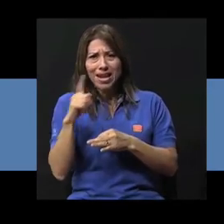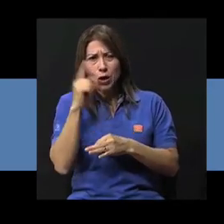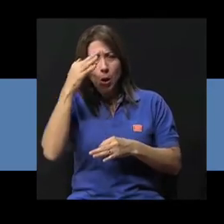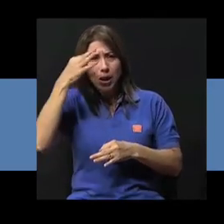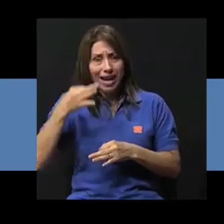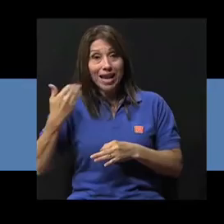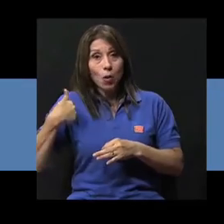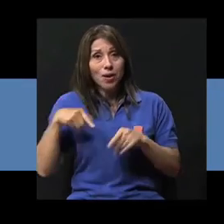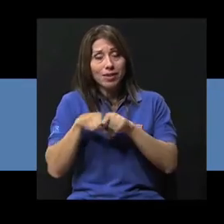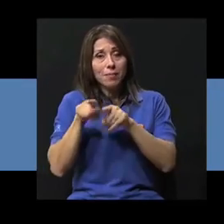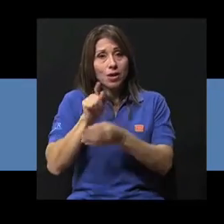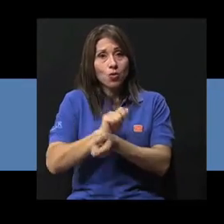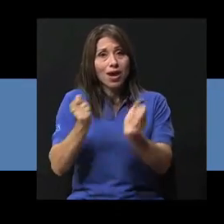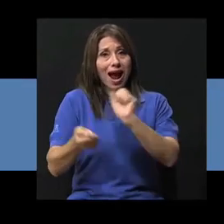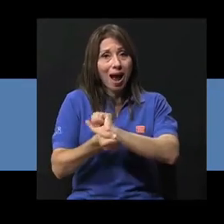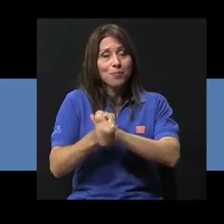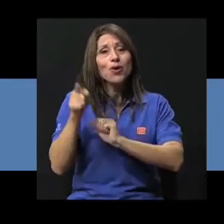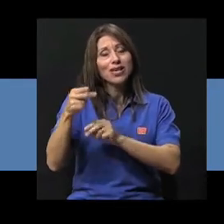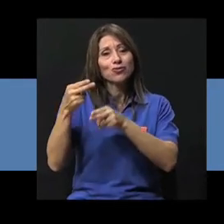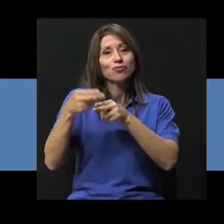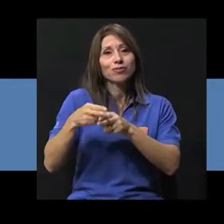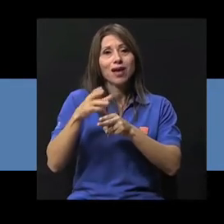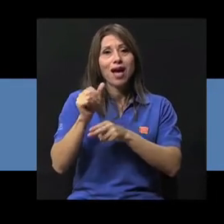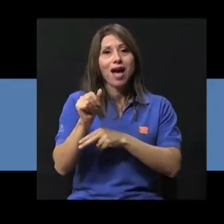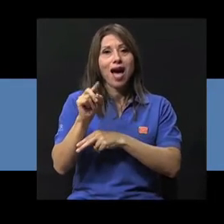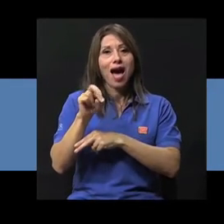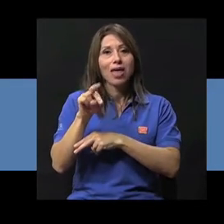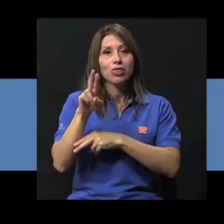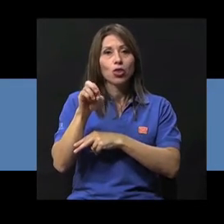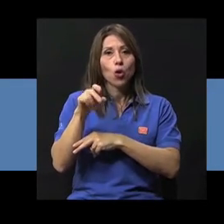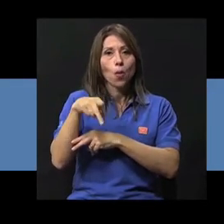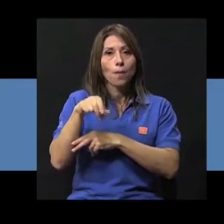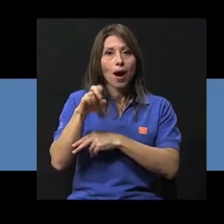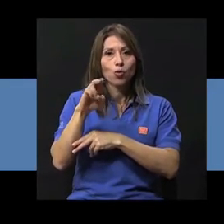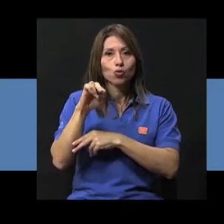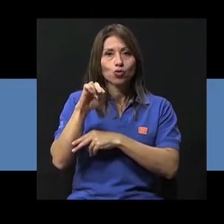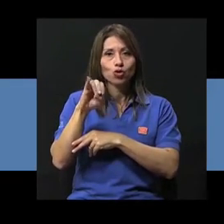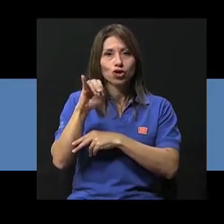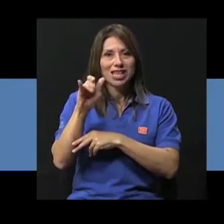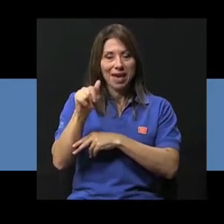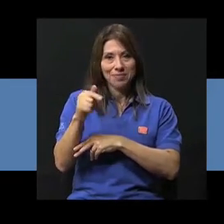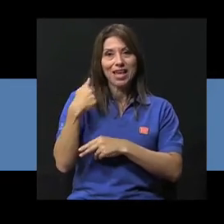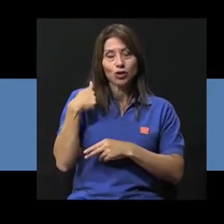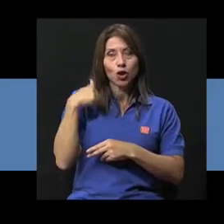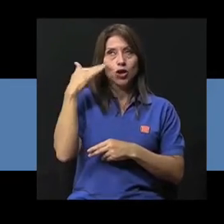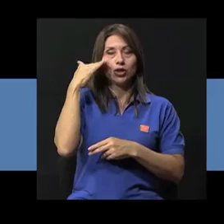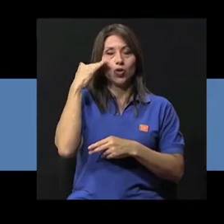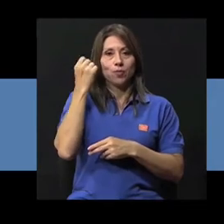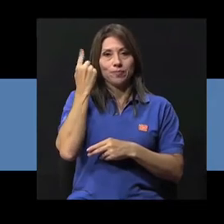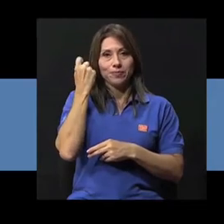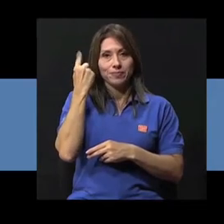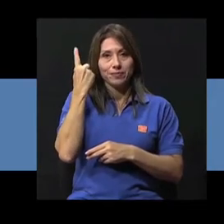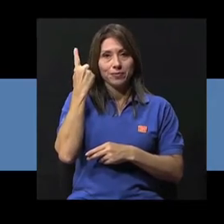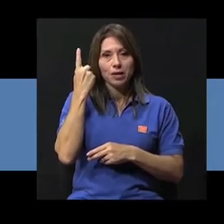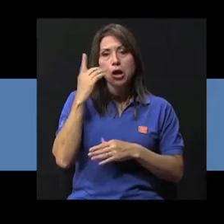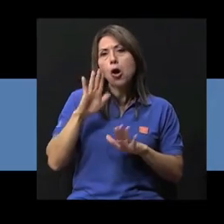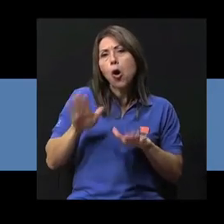tiene un cambio también. Y, digamos, ese cambio en el hombre es conocido como andropausia. Ese es el concepto, digamos, que yo